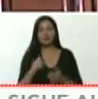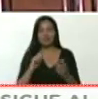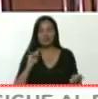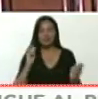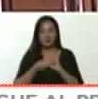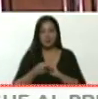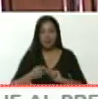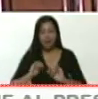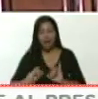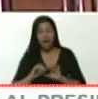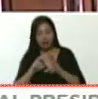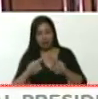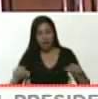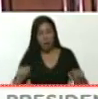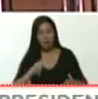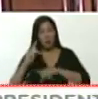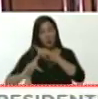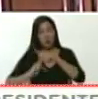campo